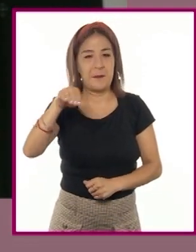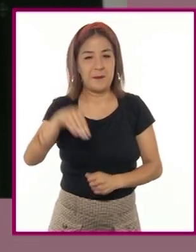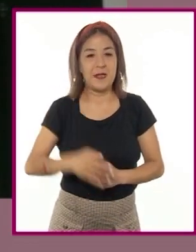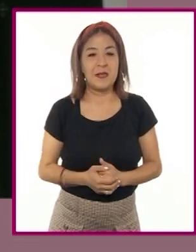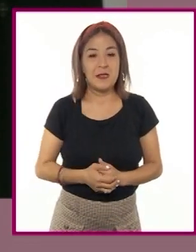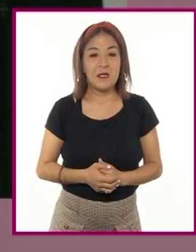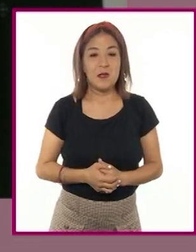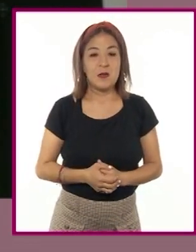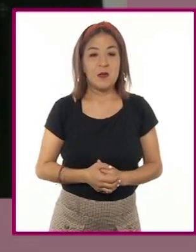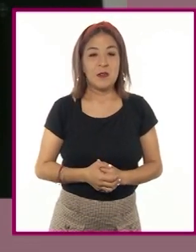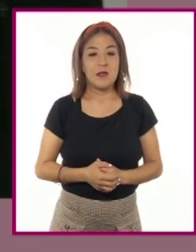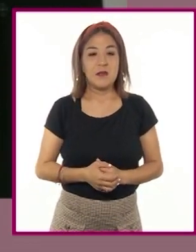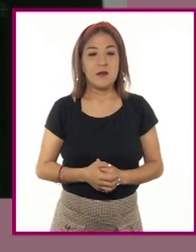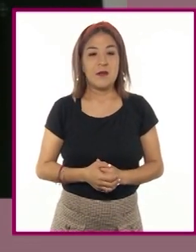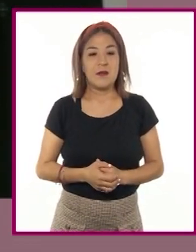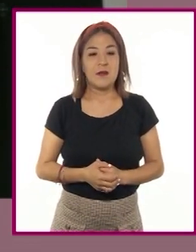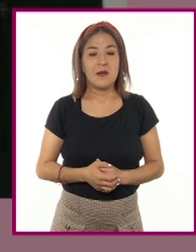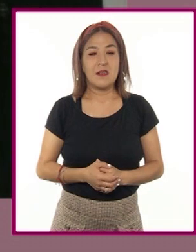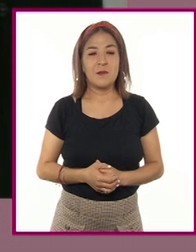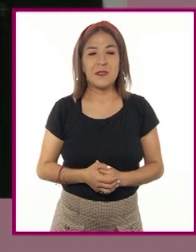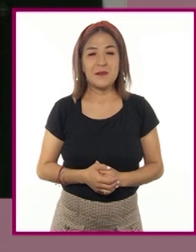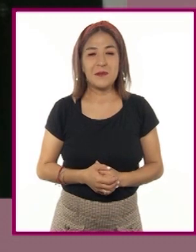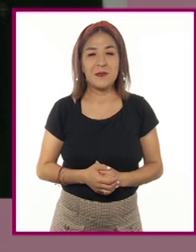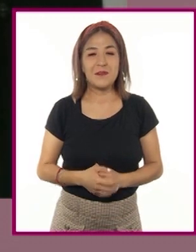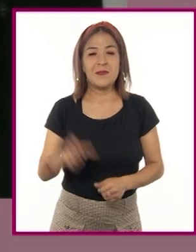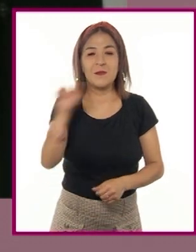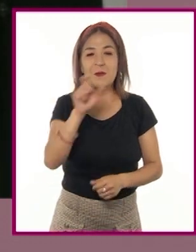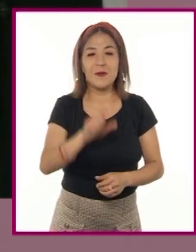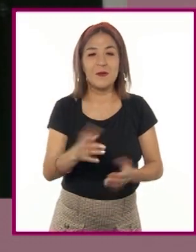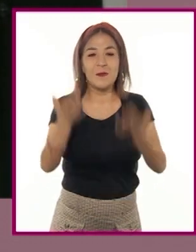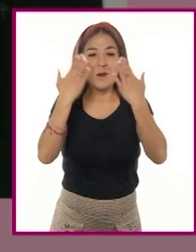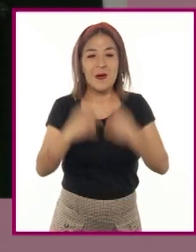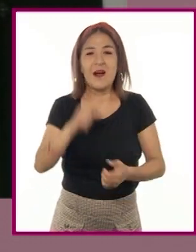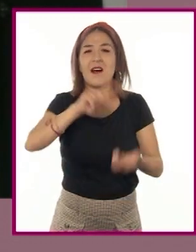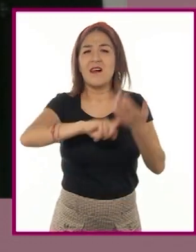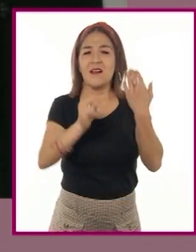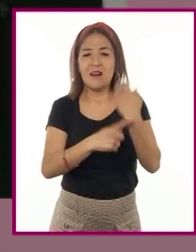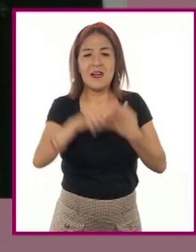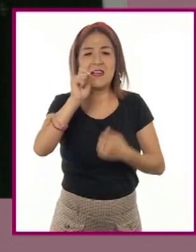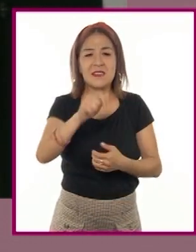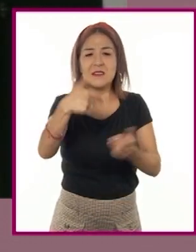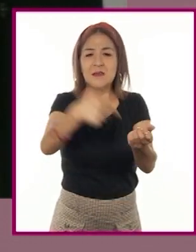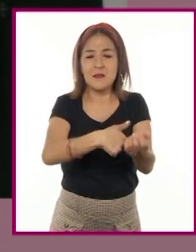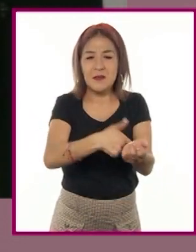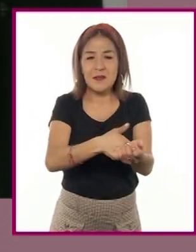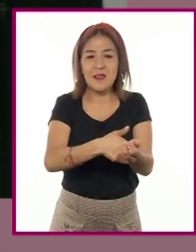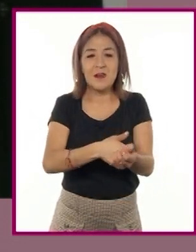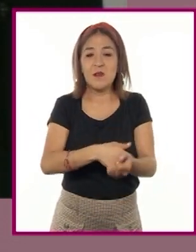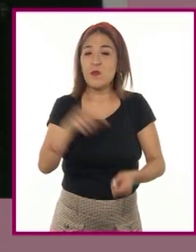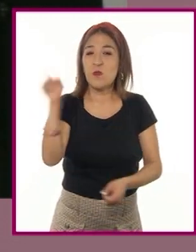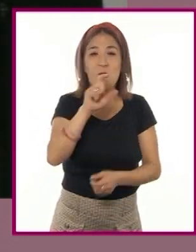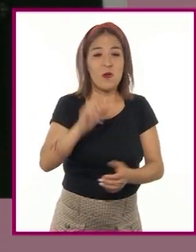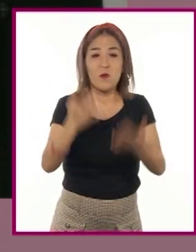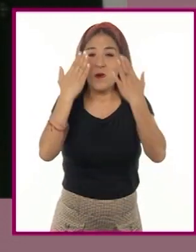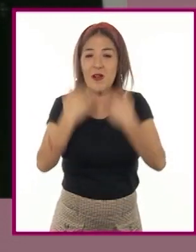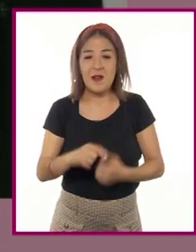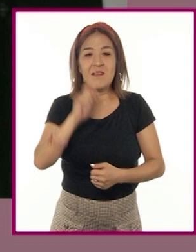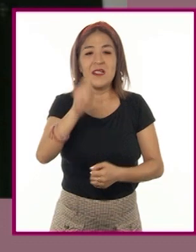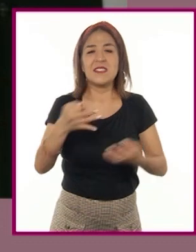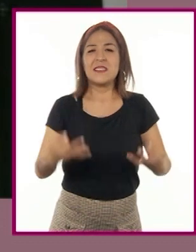Cuando no había aún cielo ni tierra, cuando el mundo estaba oculto, cuando no había ni cielo ni